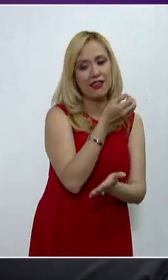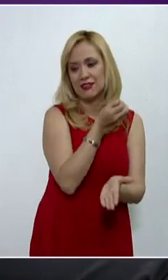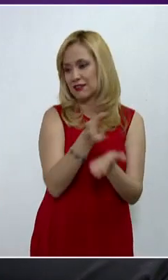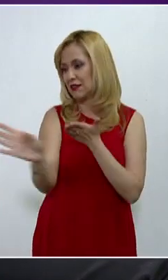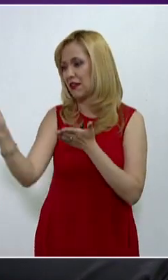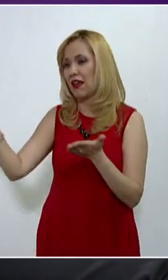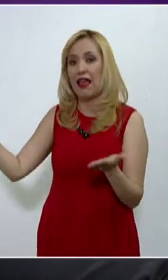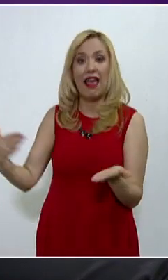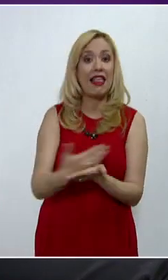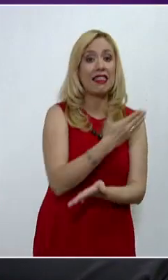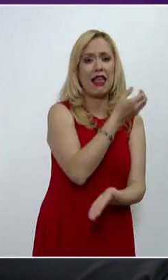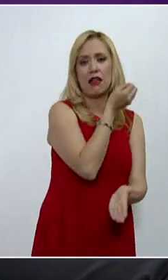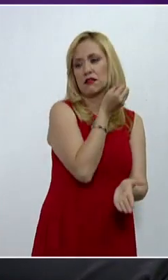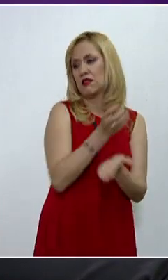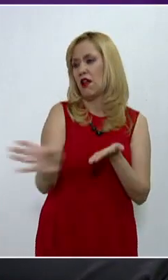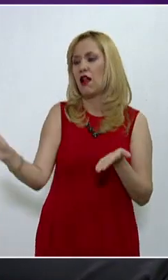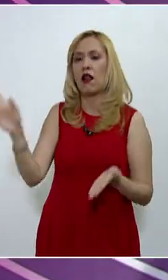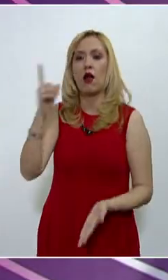el Ministerio Público. El